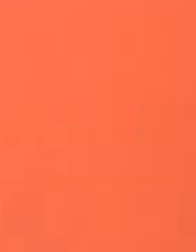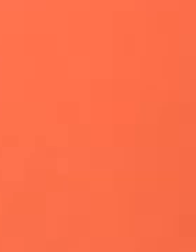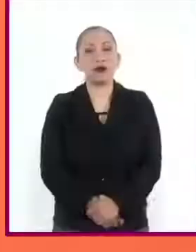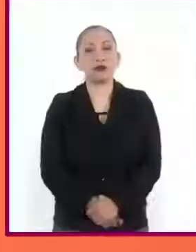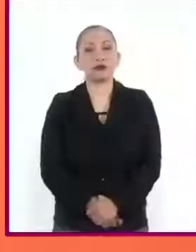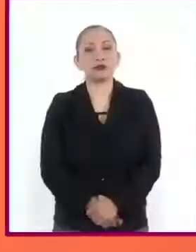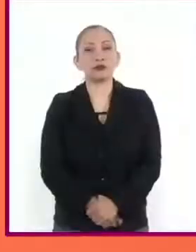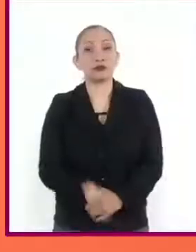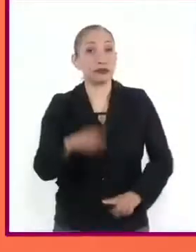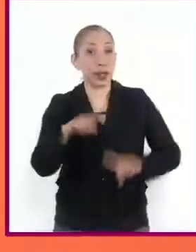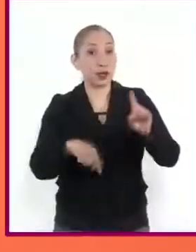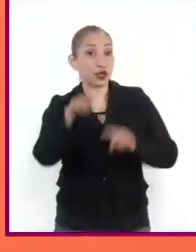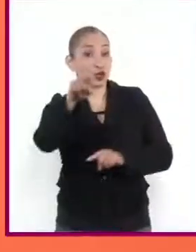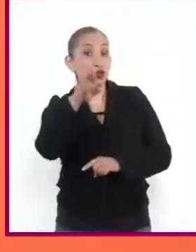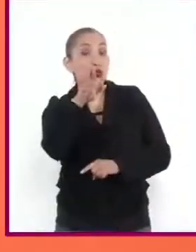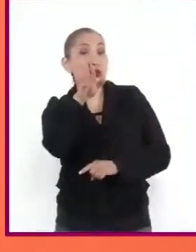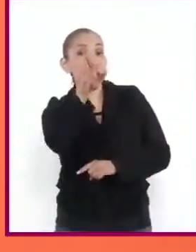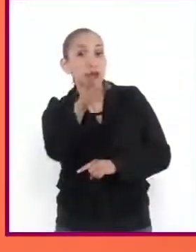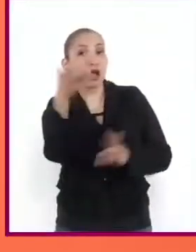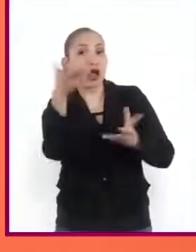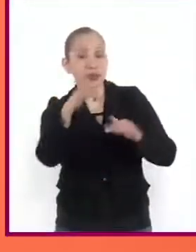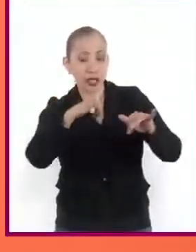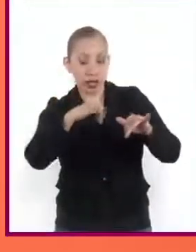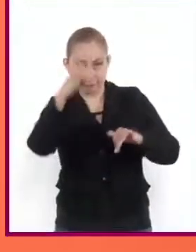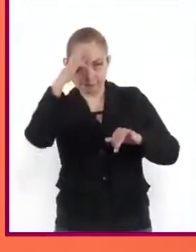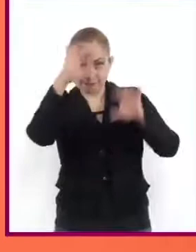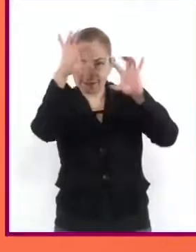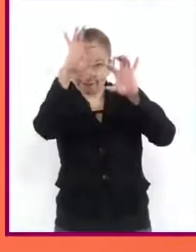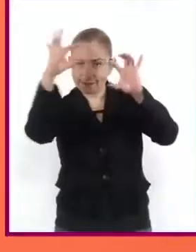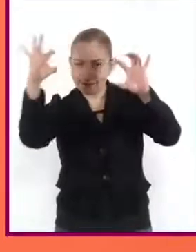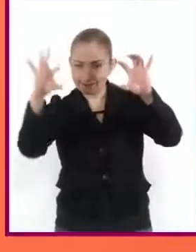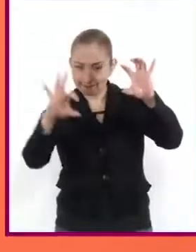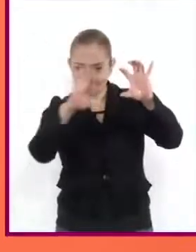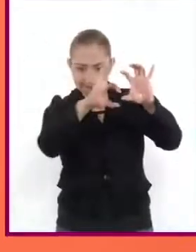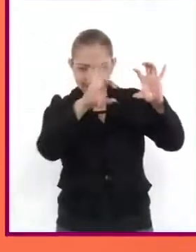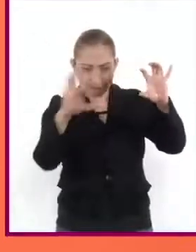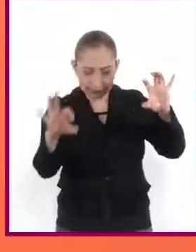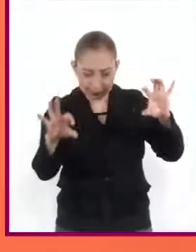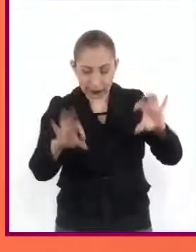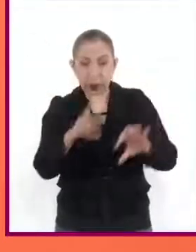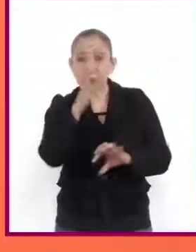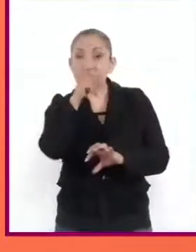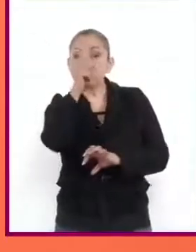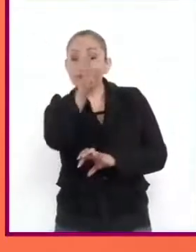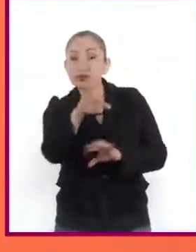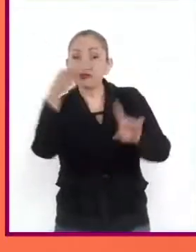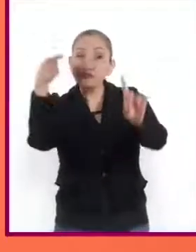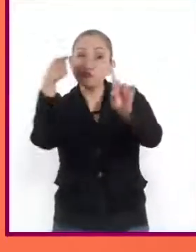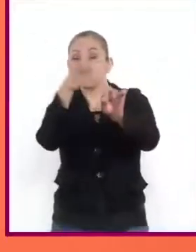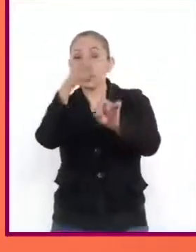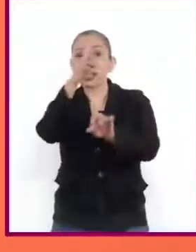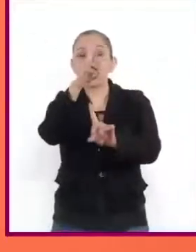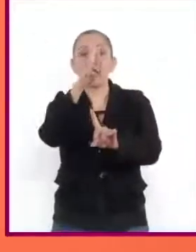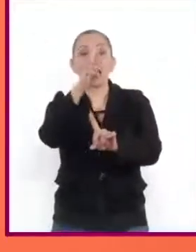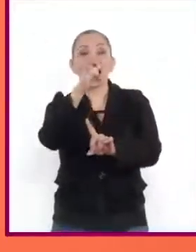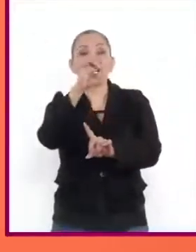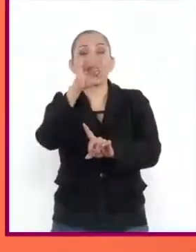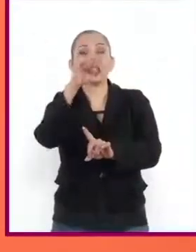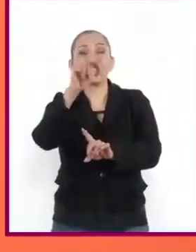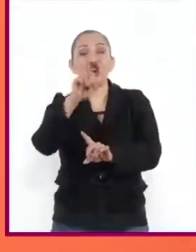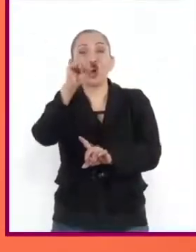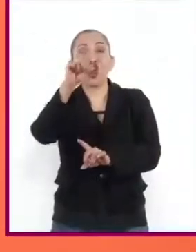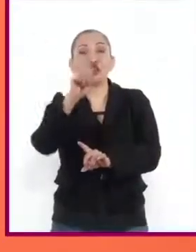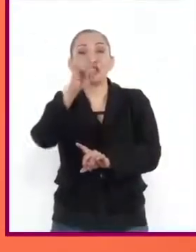Con base en sus respuestas, realicen un mapa mental. En este mapa, la palabra central es reacciones